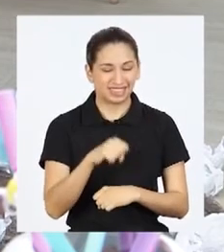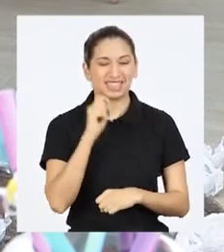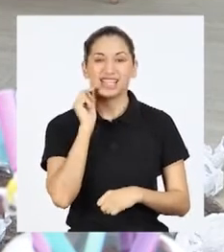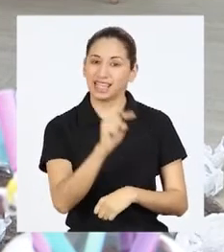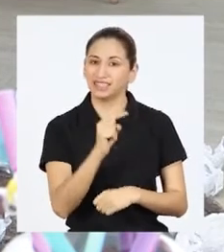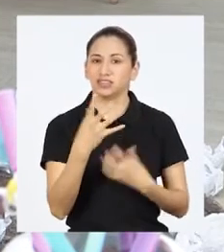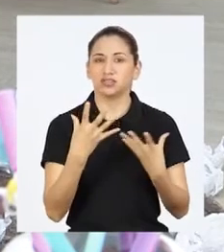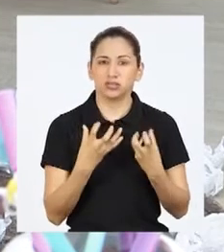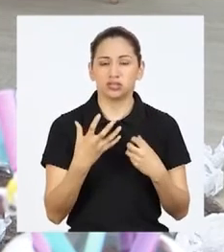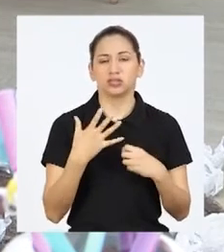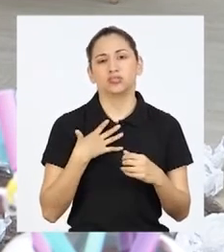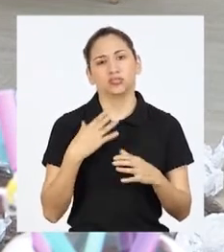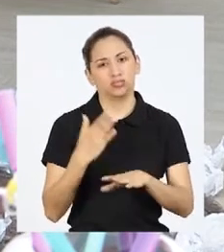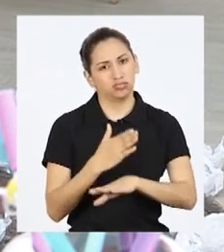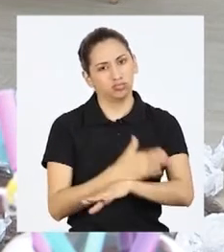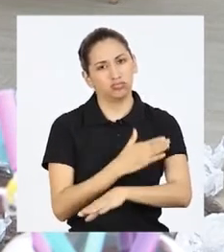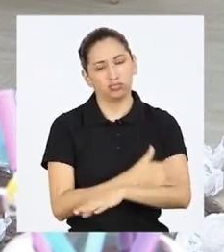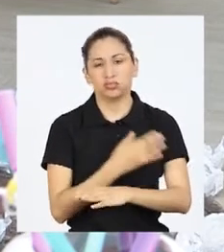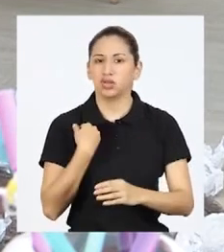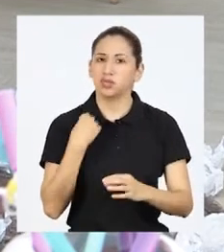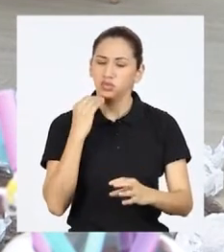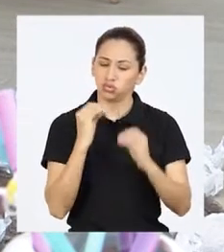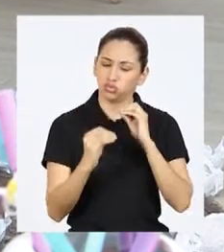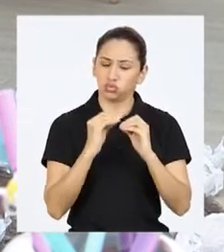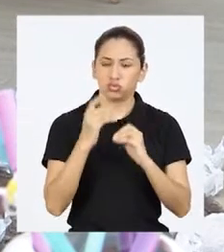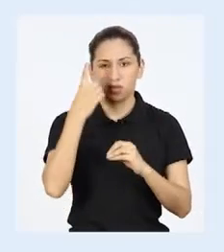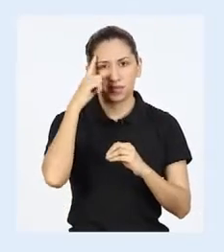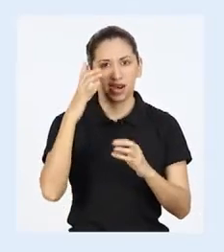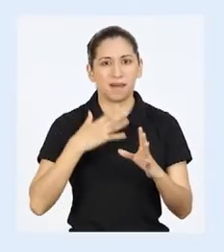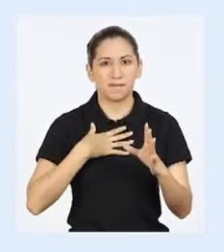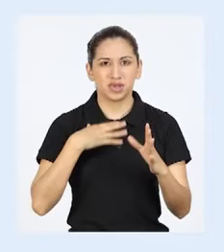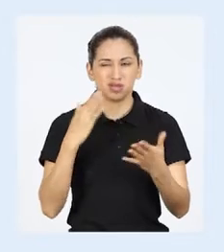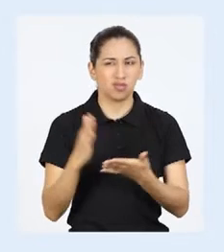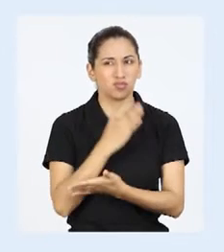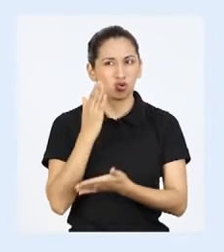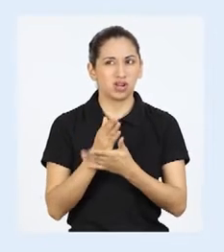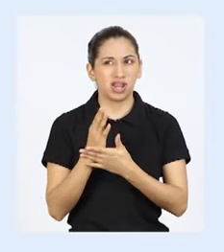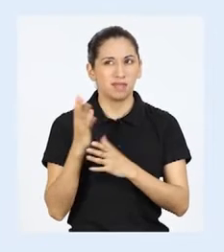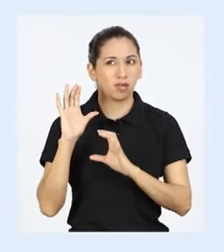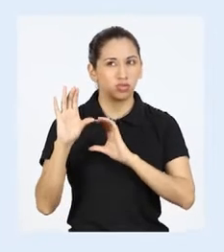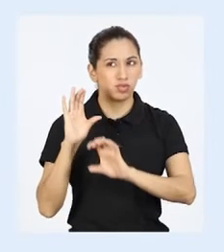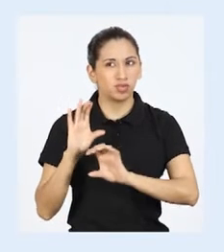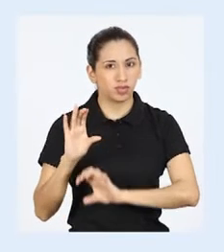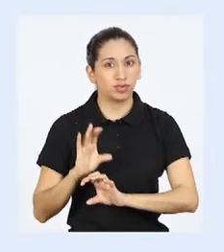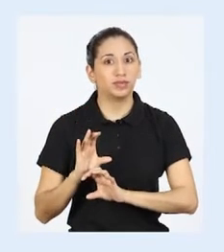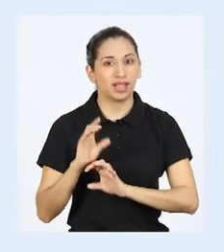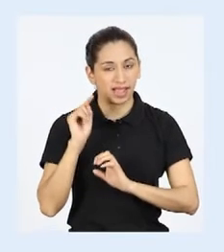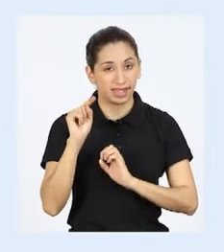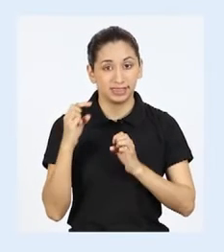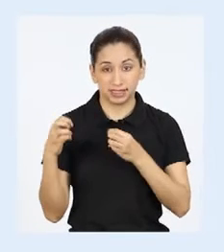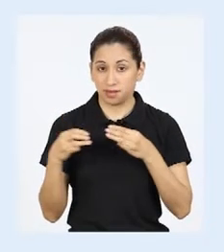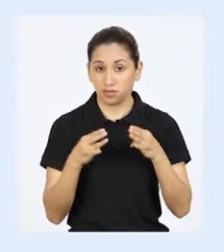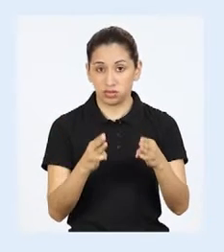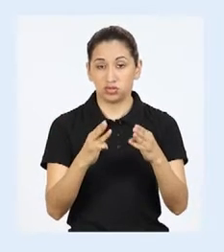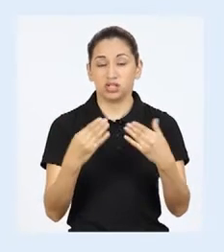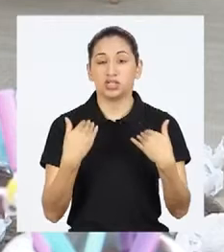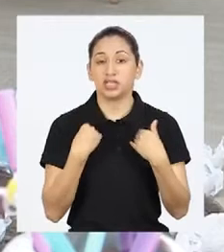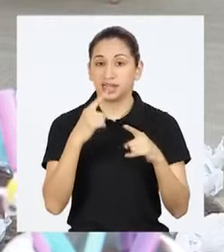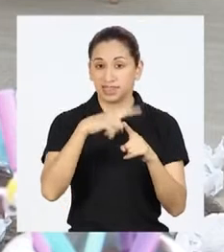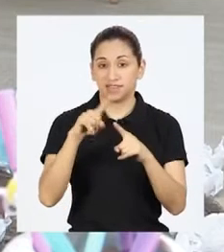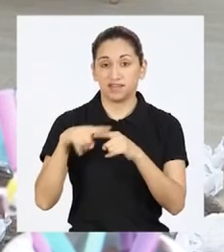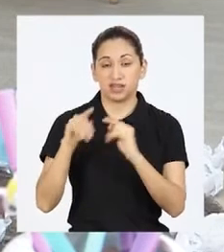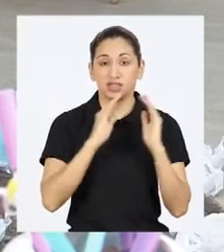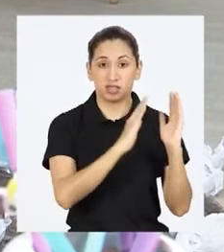Necesito algo que me ayude a desarrollar soluciones para los problemas que planteo. Esta metodología tiene varias fases,